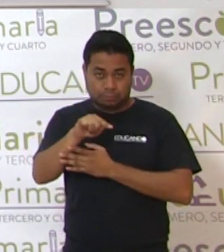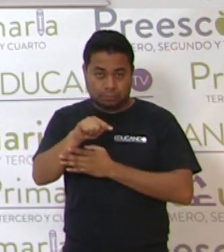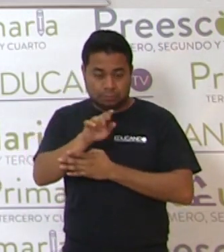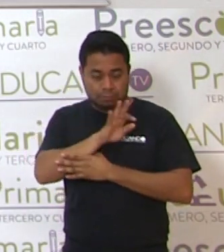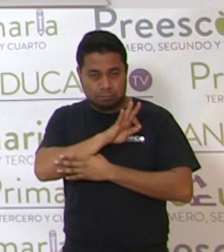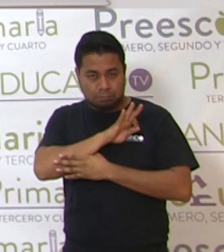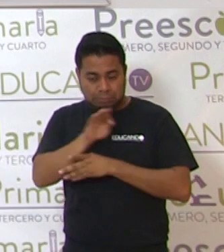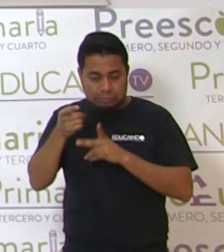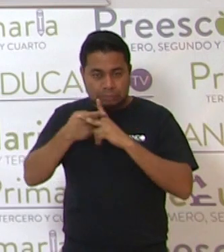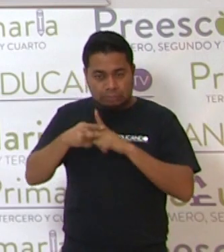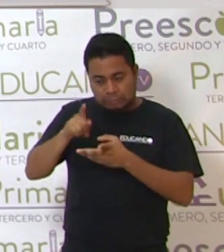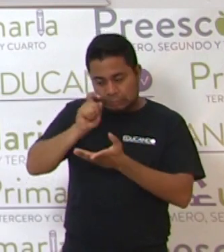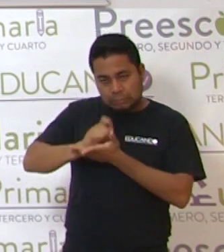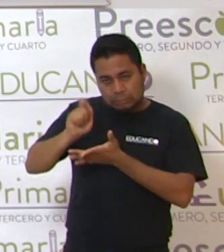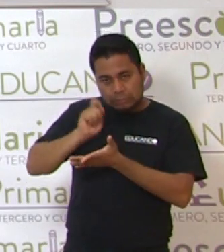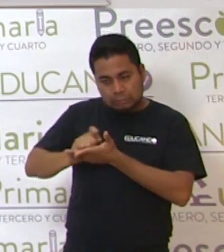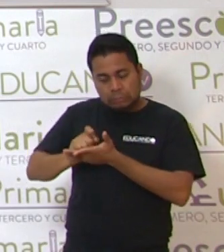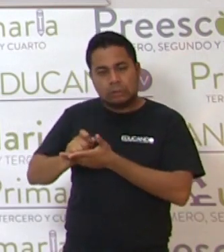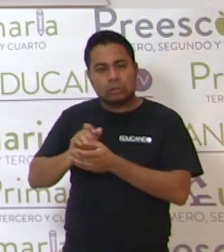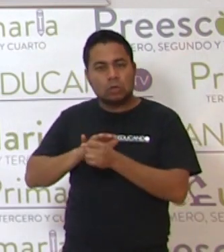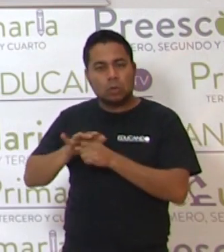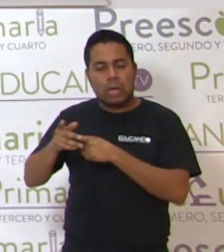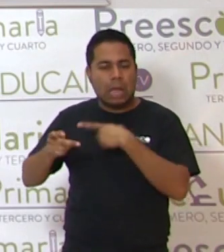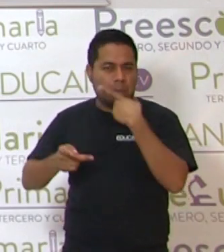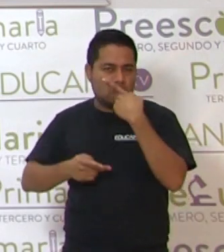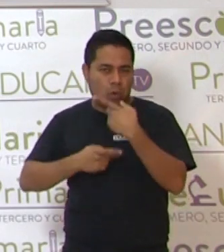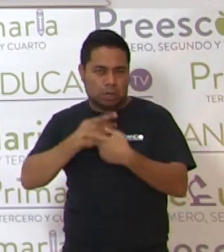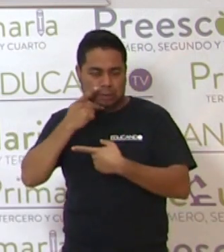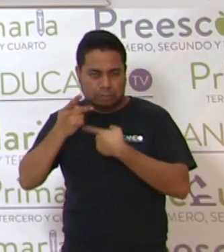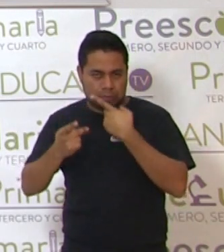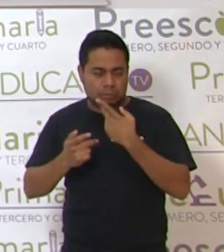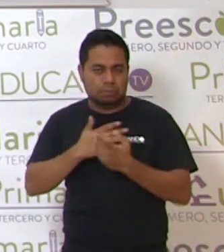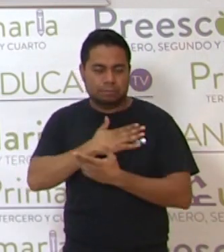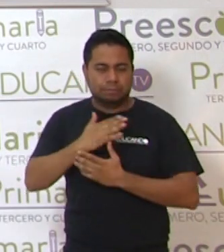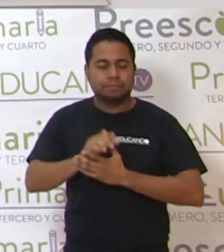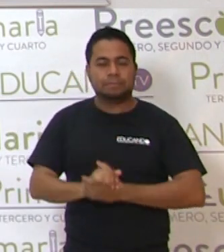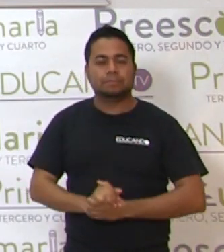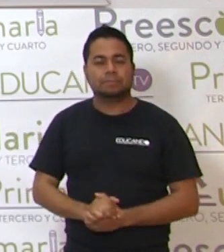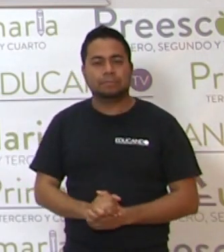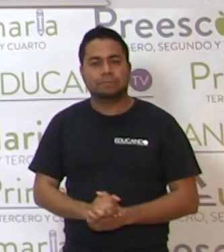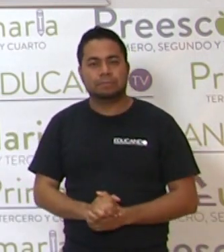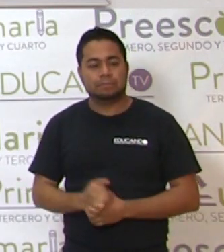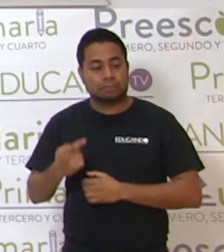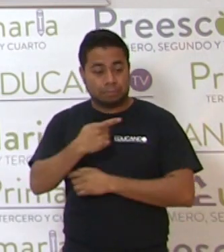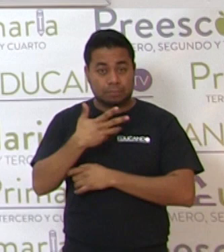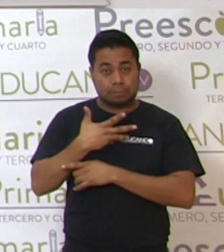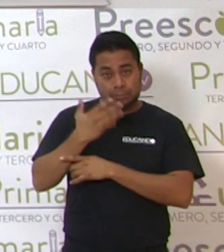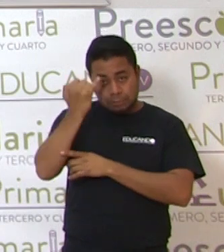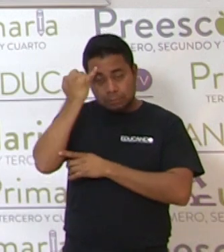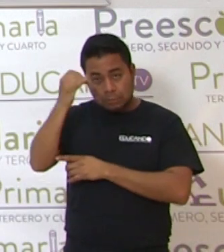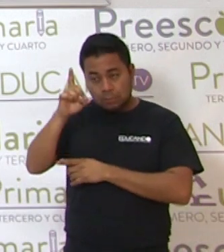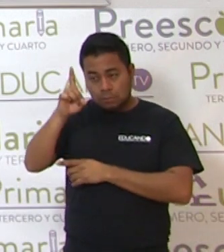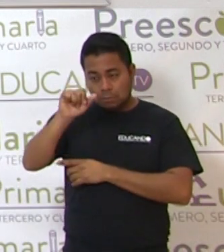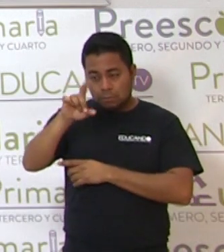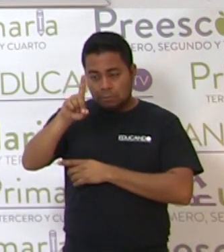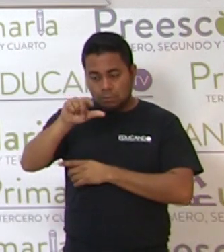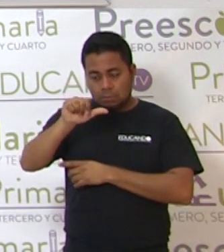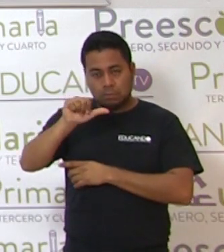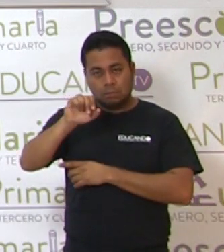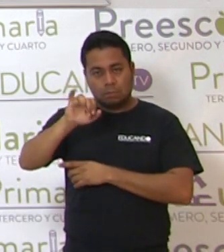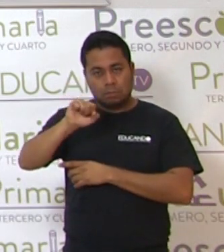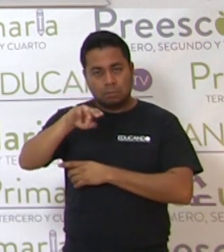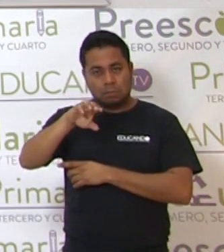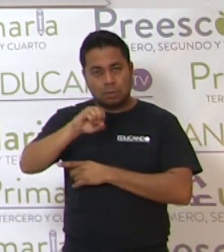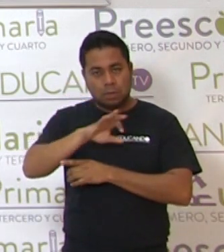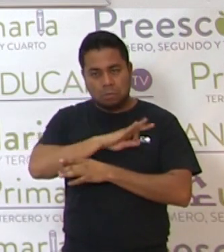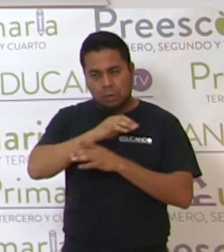podamos empezar a escribir o a redactar un poema. Bueno, pues aquí podemos dar una idea. El dadaísmo puede serlo todo y